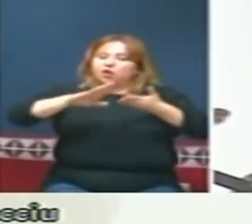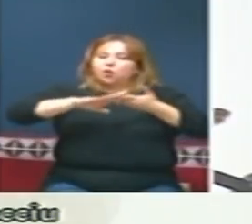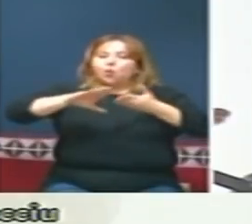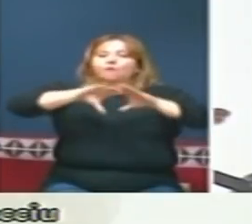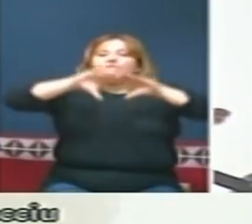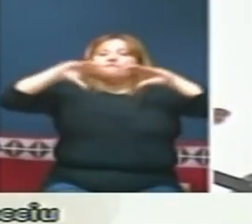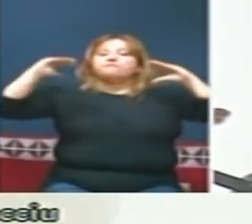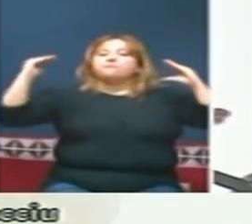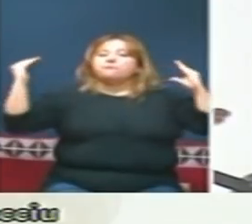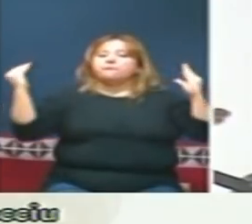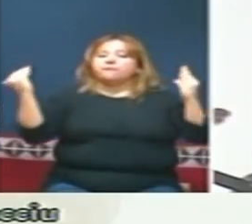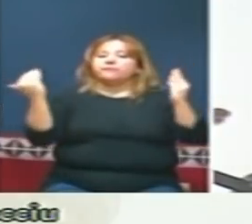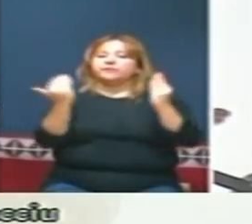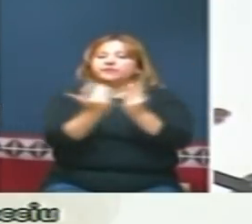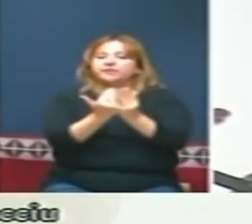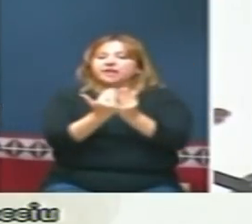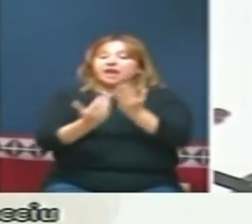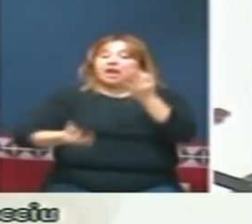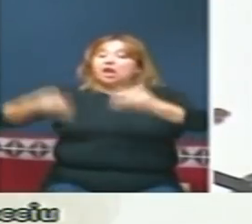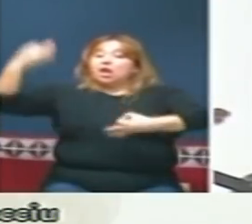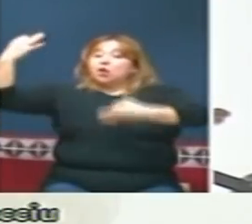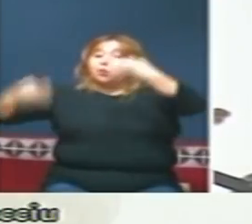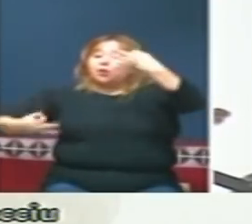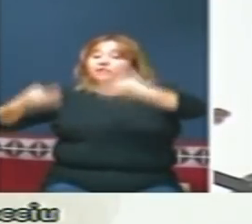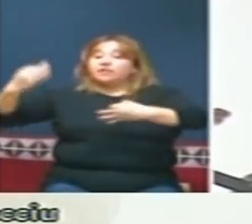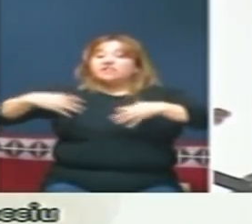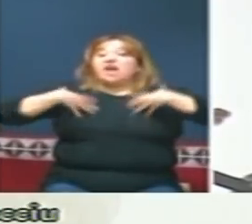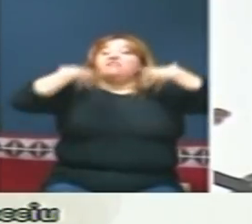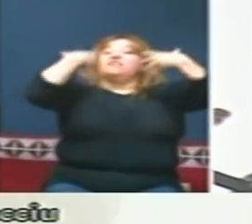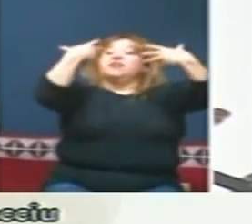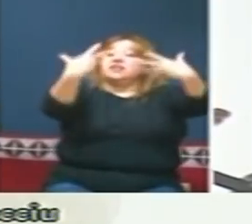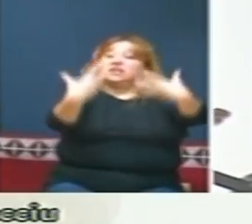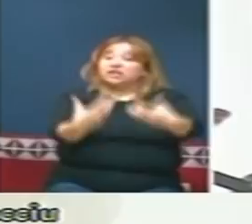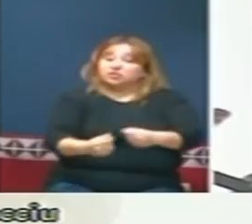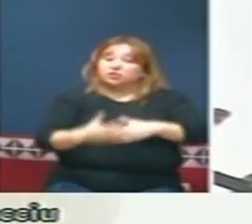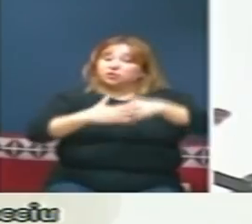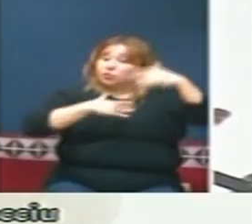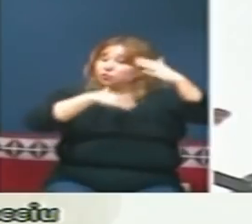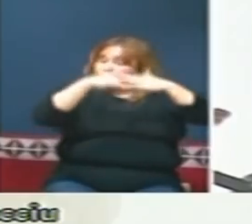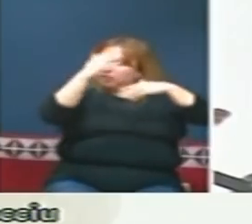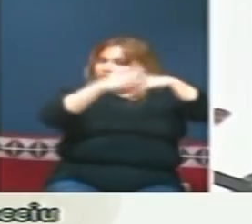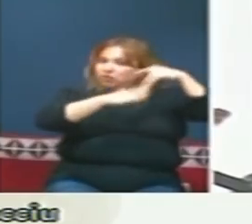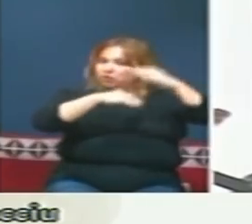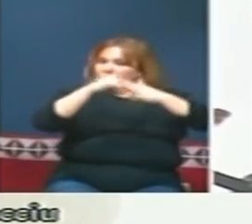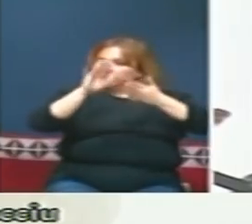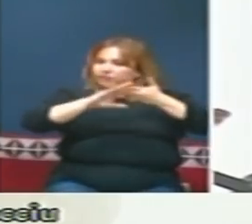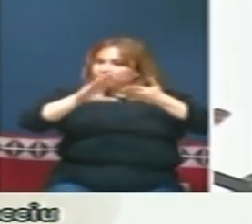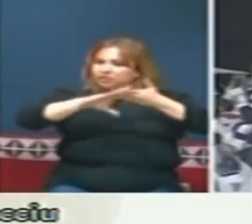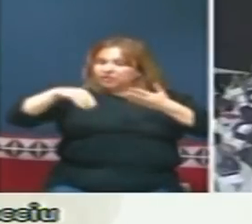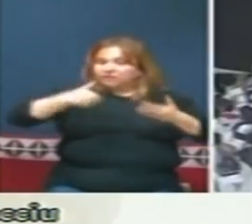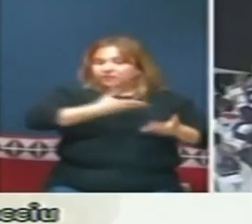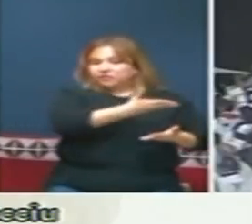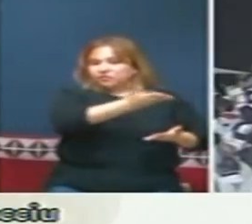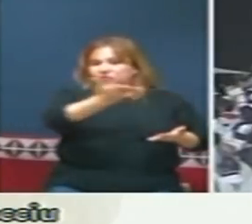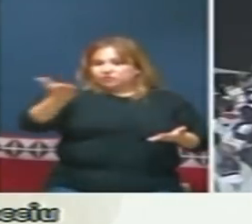humanidad fundada en la justicia, la solidaridad y la igualdad.